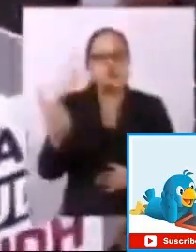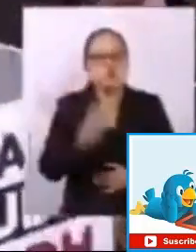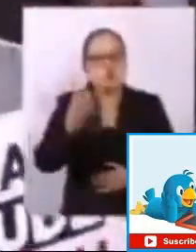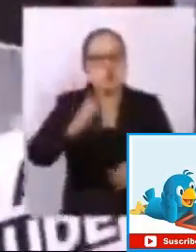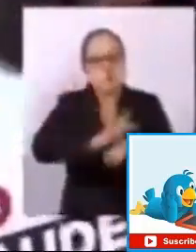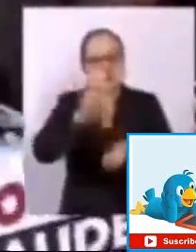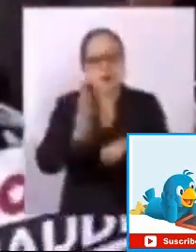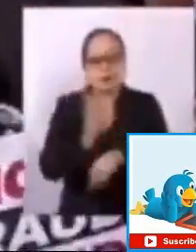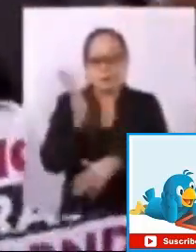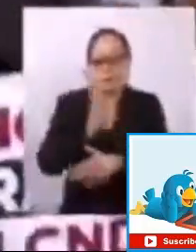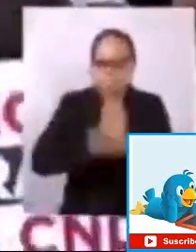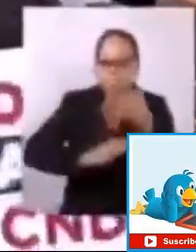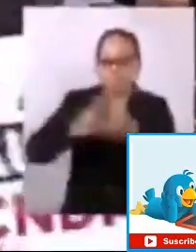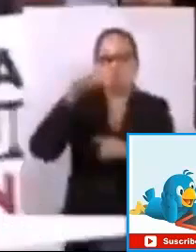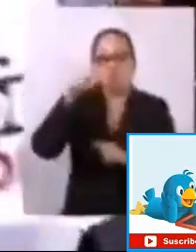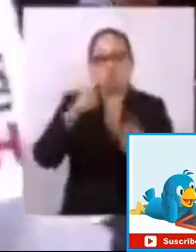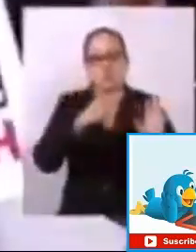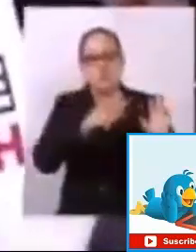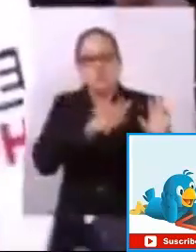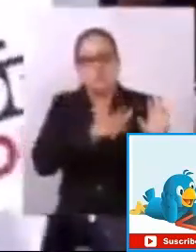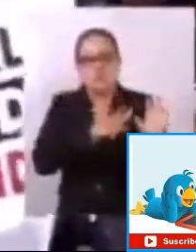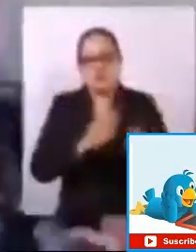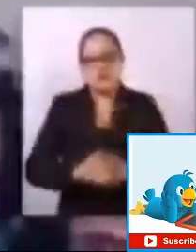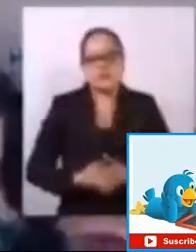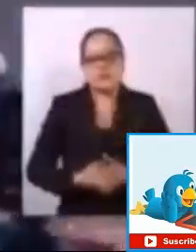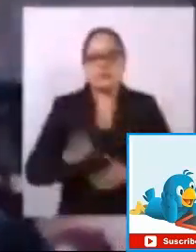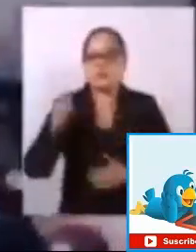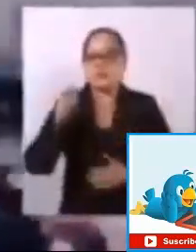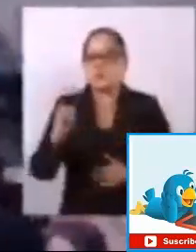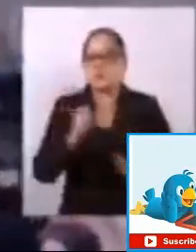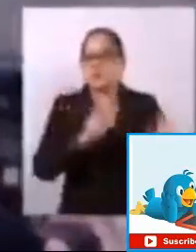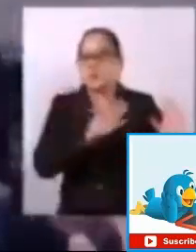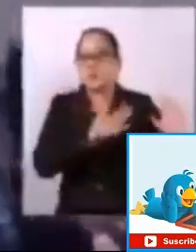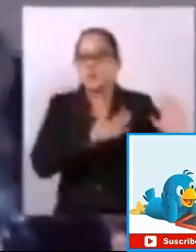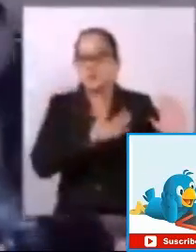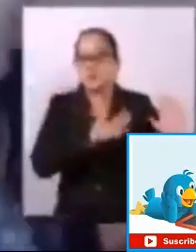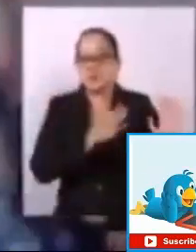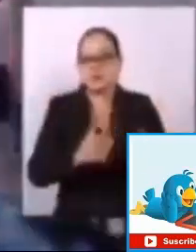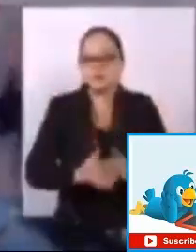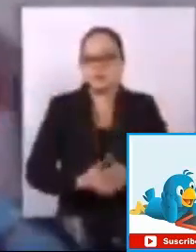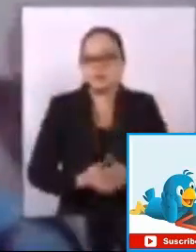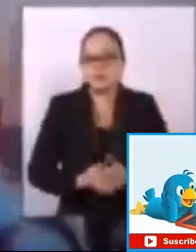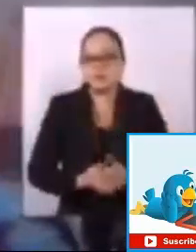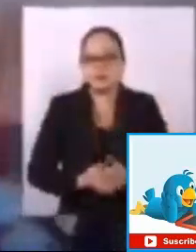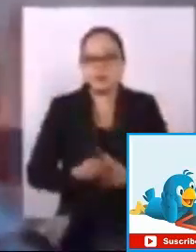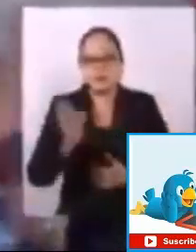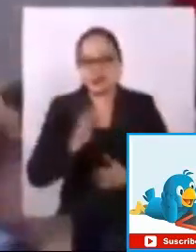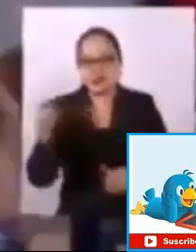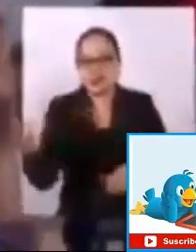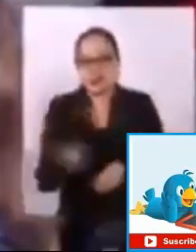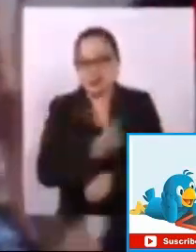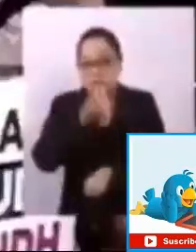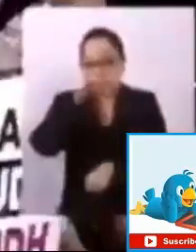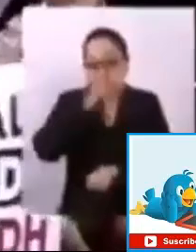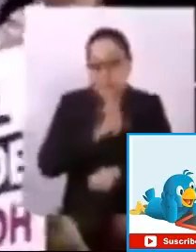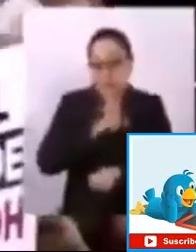la prosperidad de la Unión? Si así no lo hicieron,